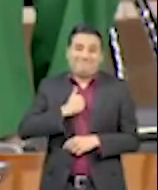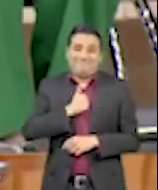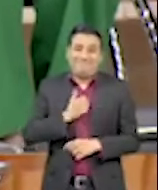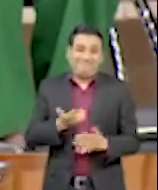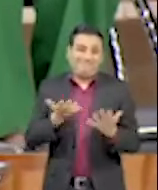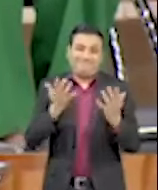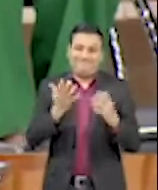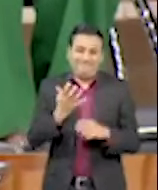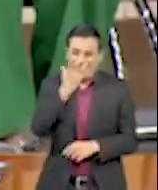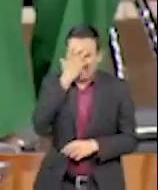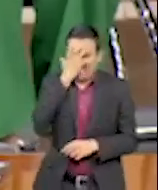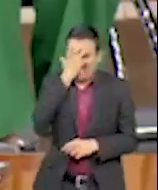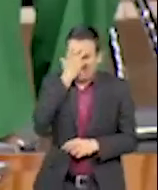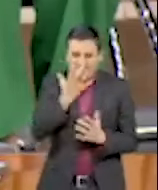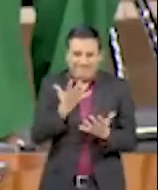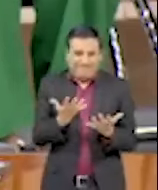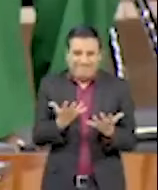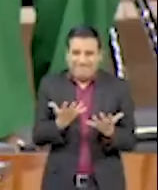lamentablemente.